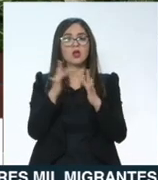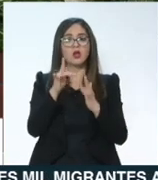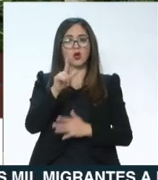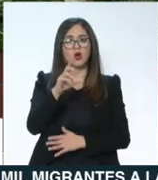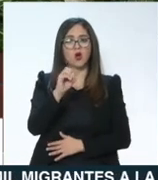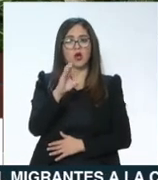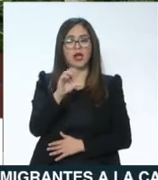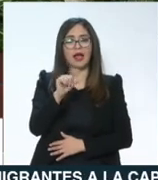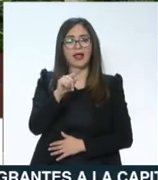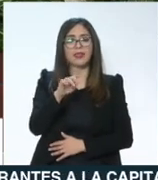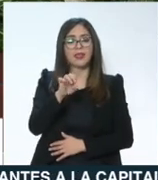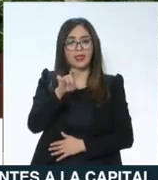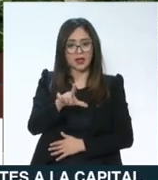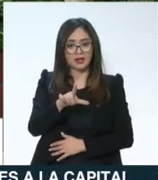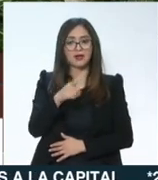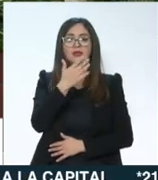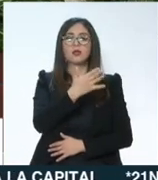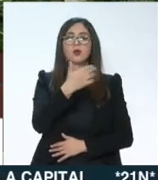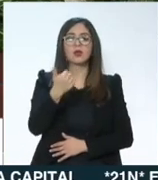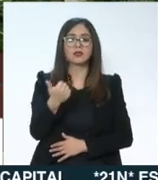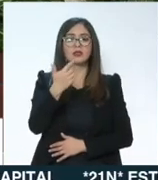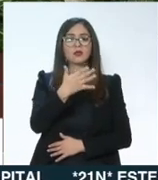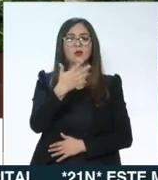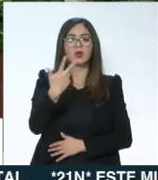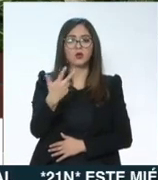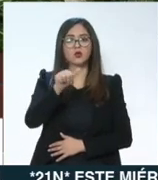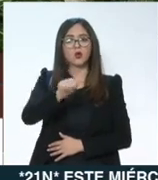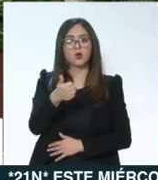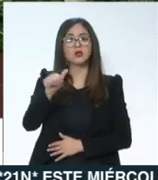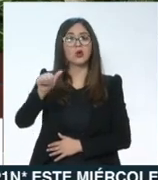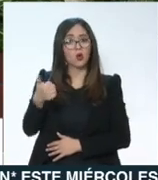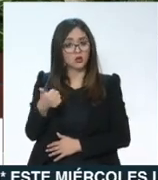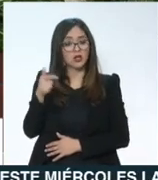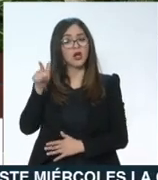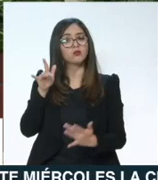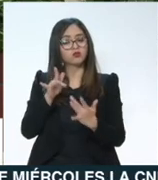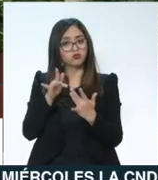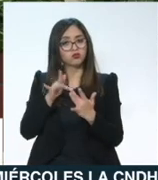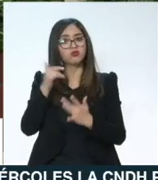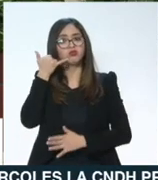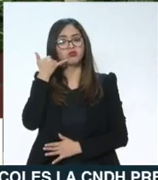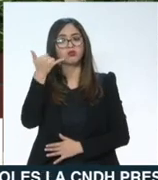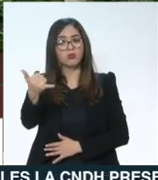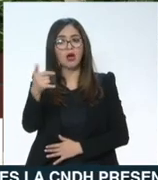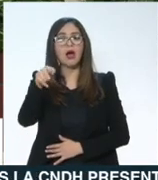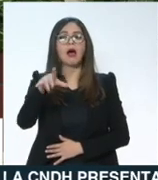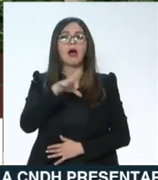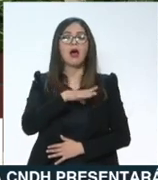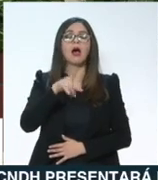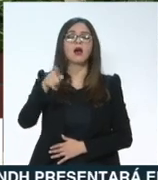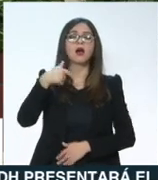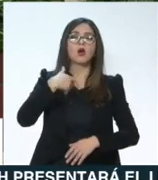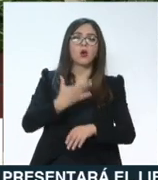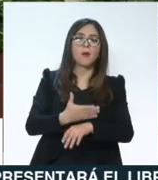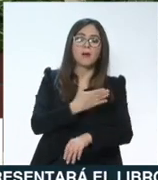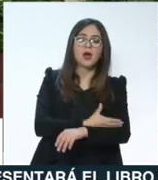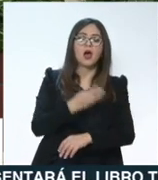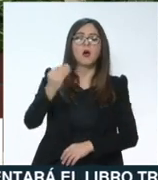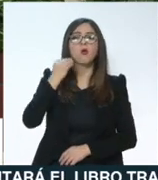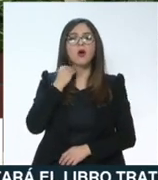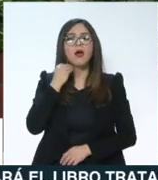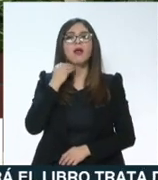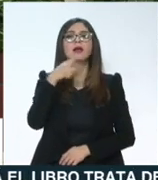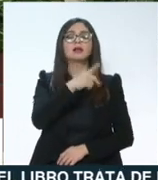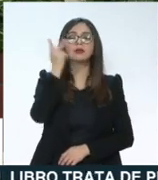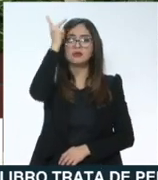como bien los decías, 56 58 11 11. Regularmente ahí están compañeras abogadas y psicólogas de la Secretaría de las